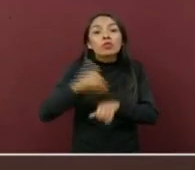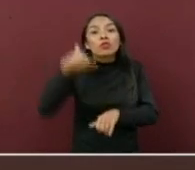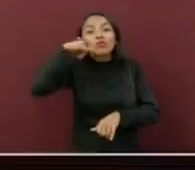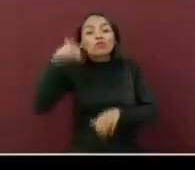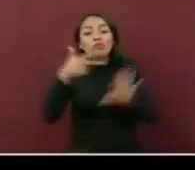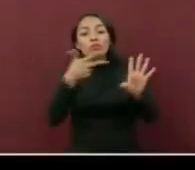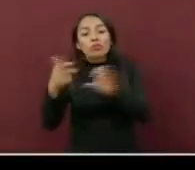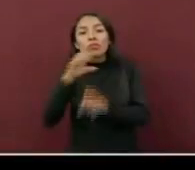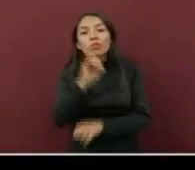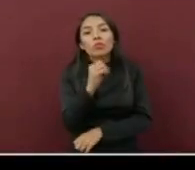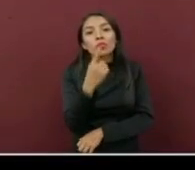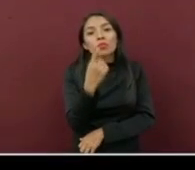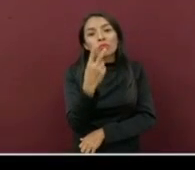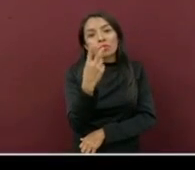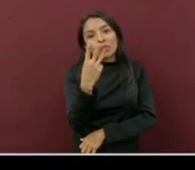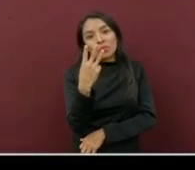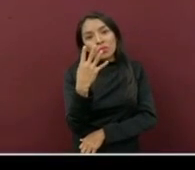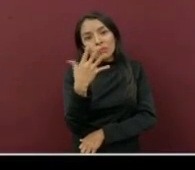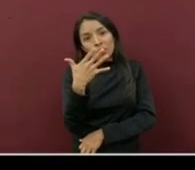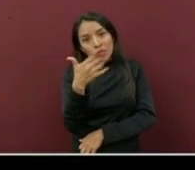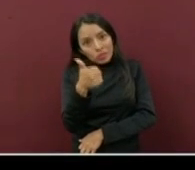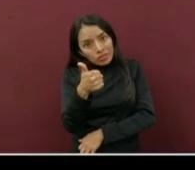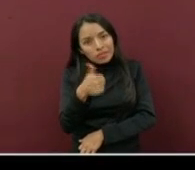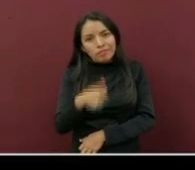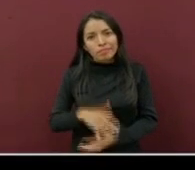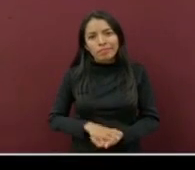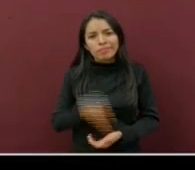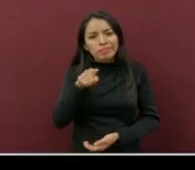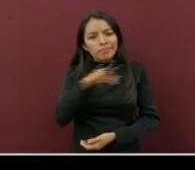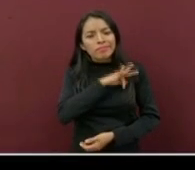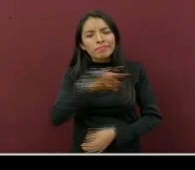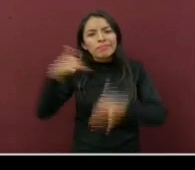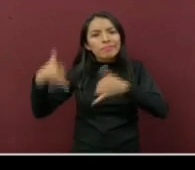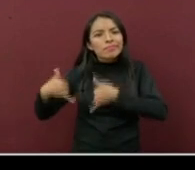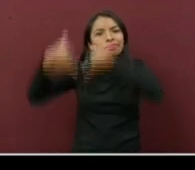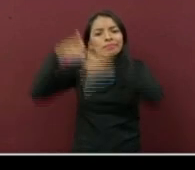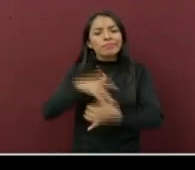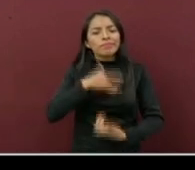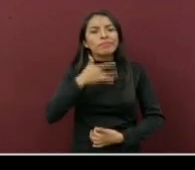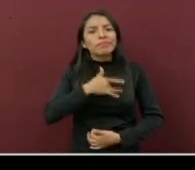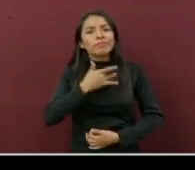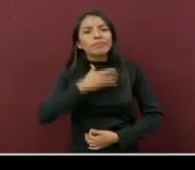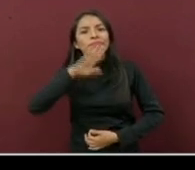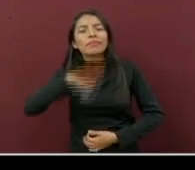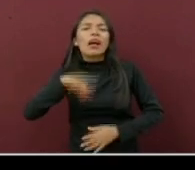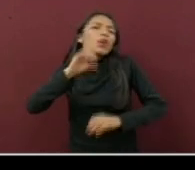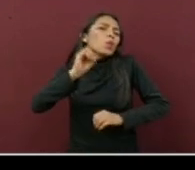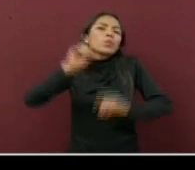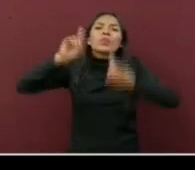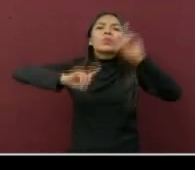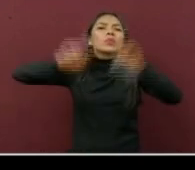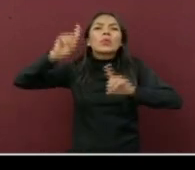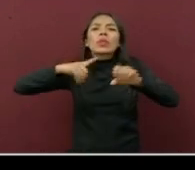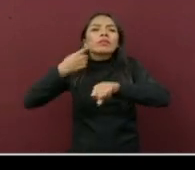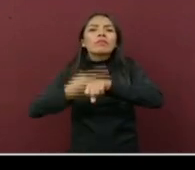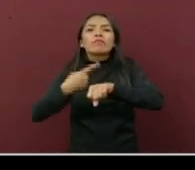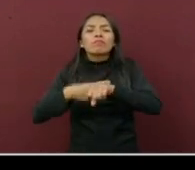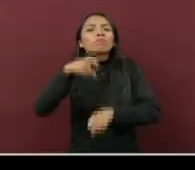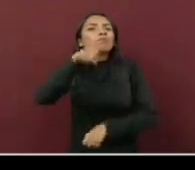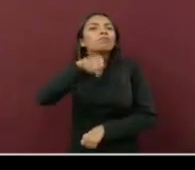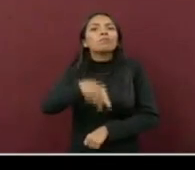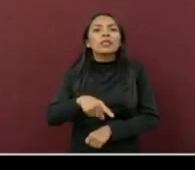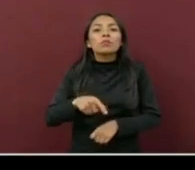0 1 2 3 4 5 6 para que ganen en caso de síntomas o dudas de la enfermedad así como